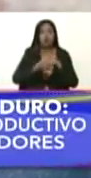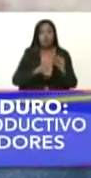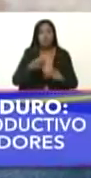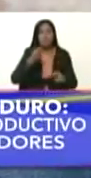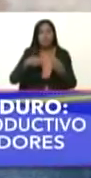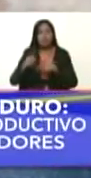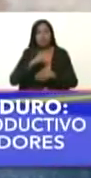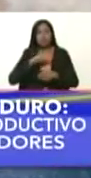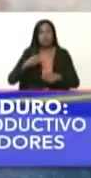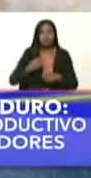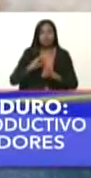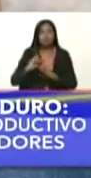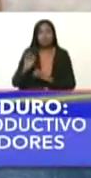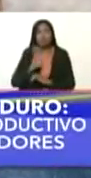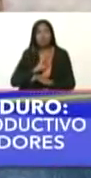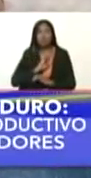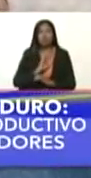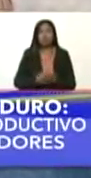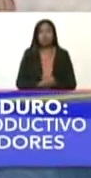de los productos.